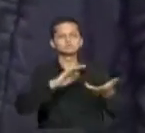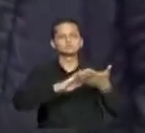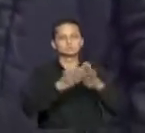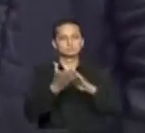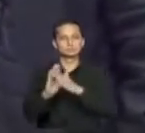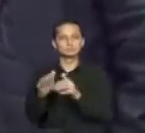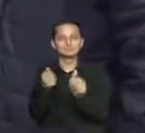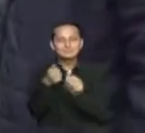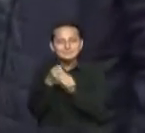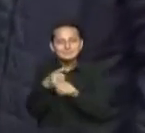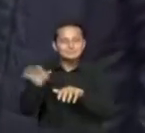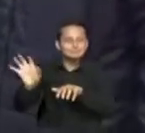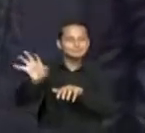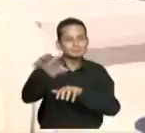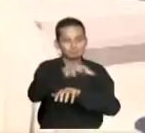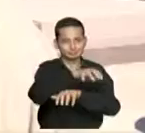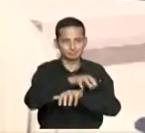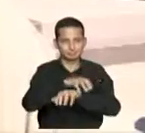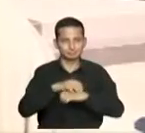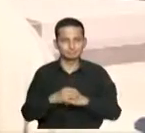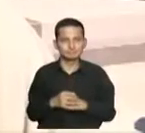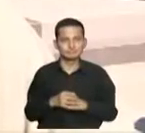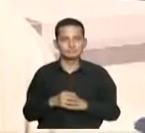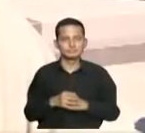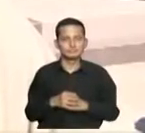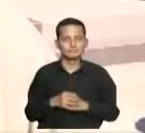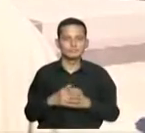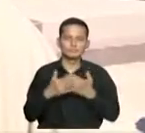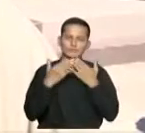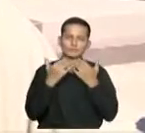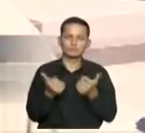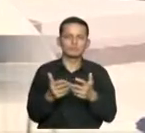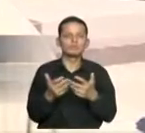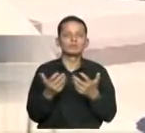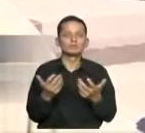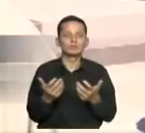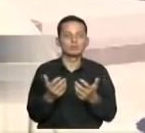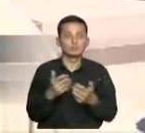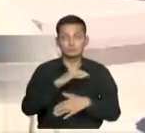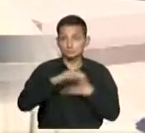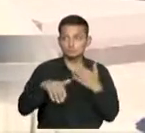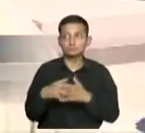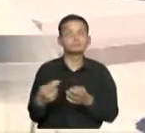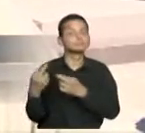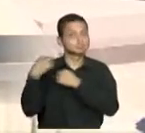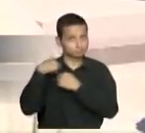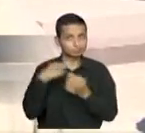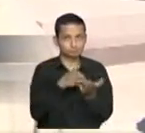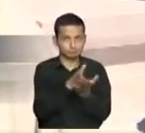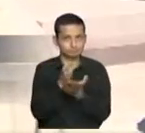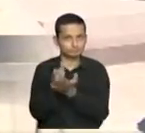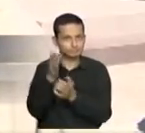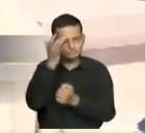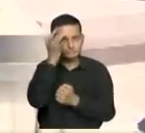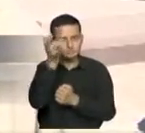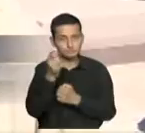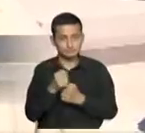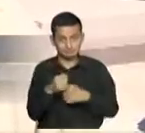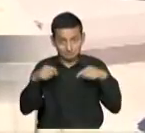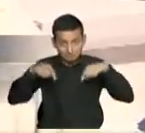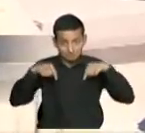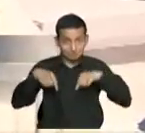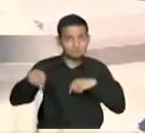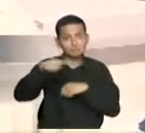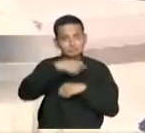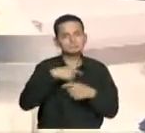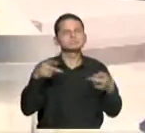que se ubican alrededor de Río Blanco. Sí, sería bueno que se dé una minería responsable, porque por nuestro sector también